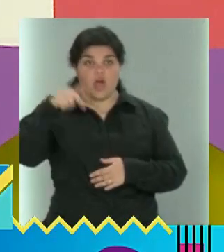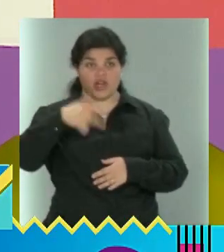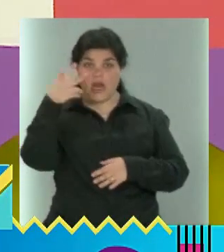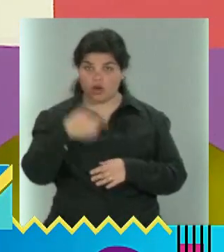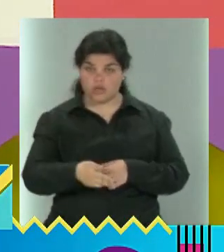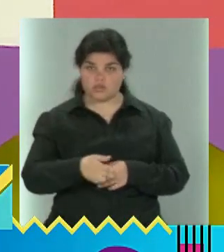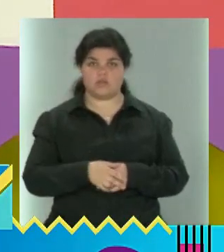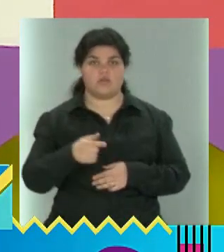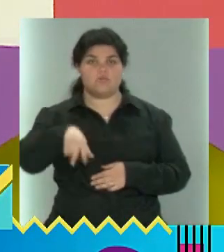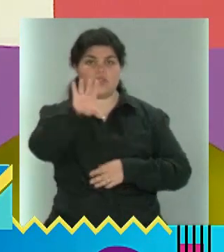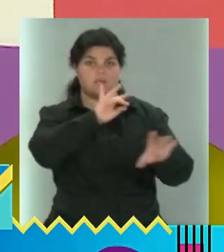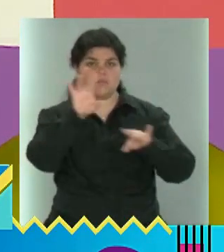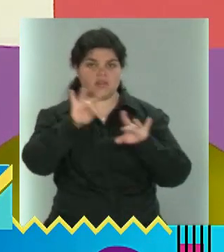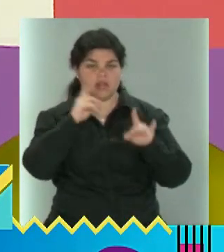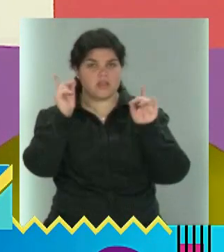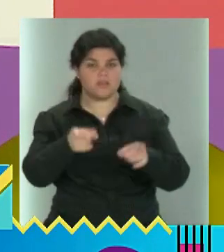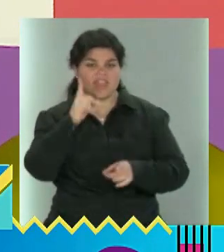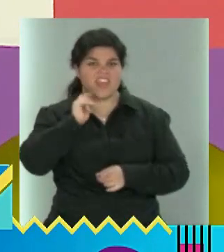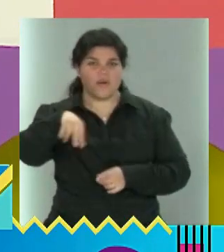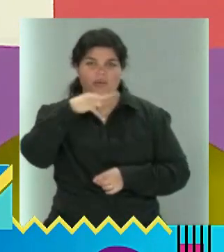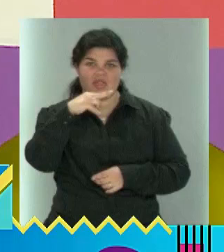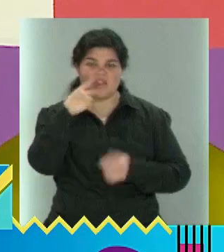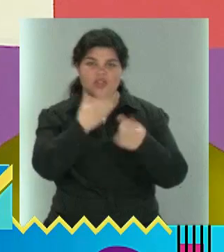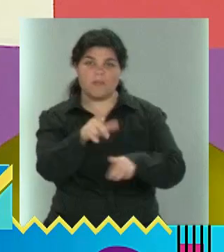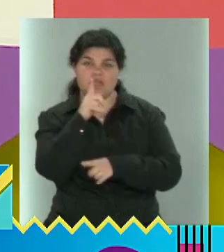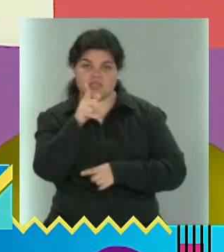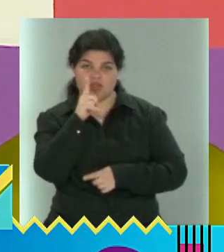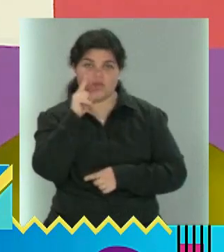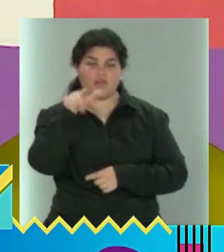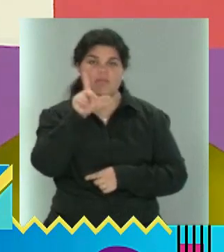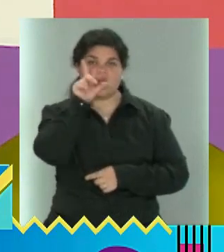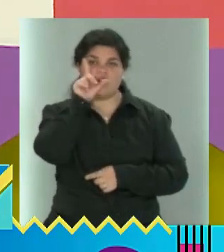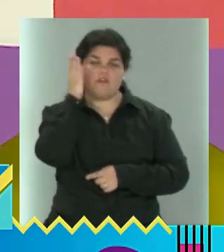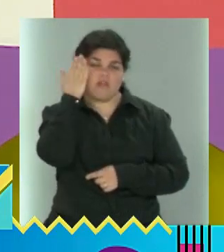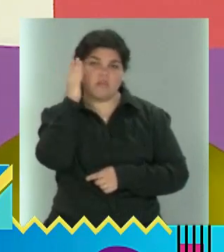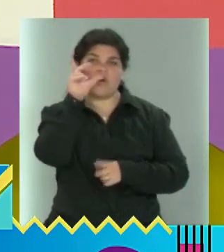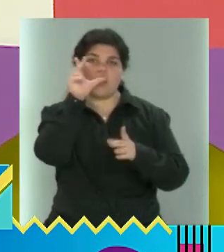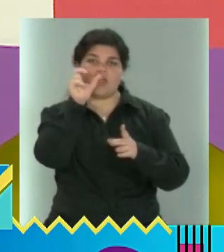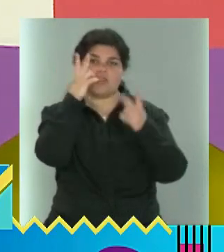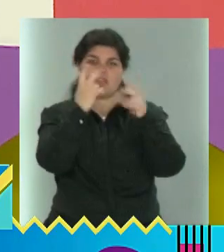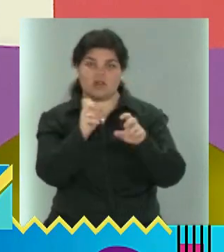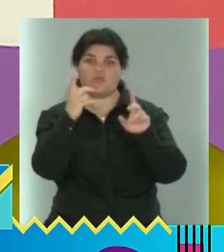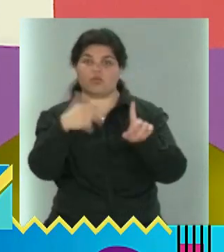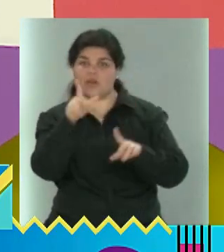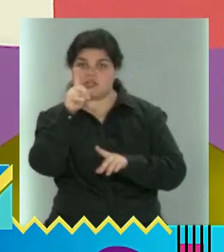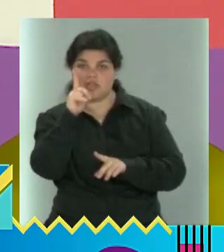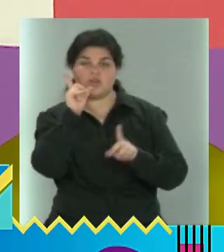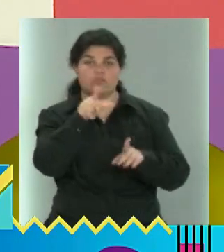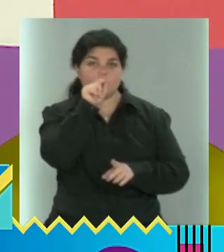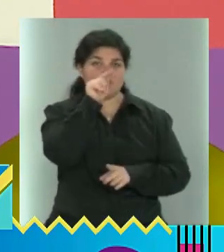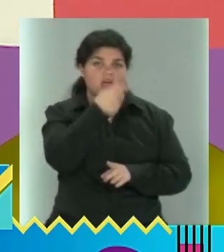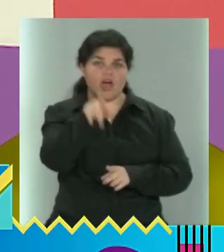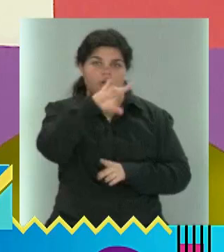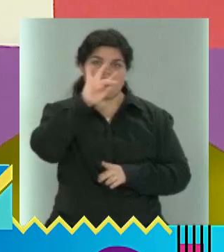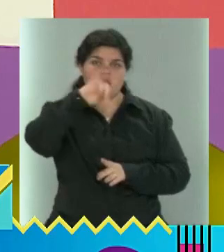invitar a que ustedes también participen en este viernes de Distintos Parecidos a través de nuestras redes sociales. Estamos en Facebook y en Instagram como Distintos Parecidos y en Twitter